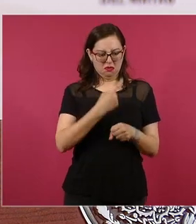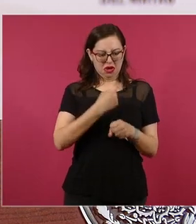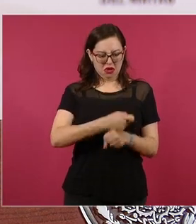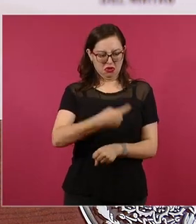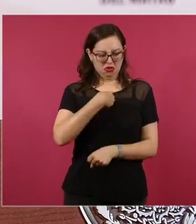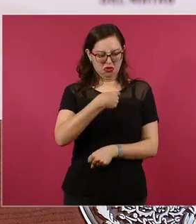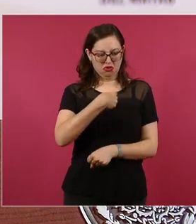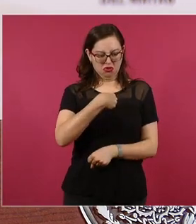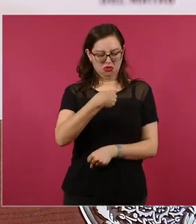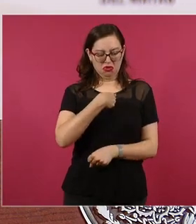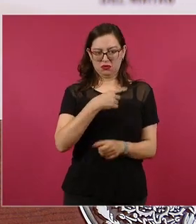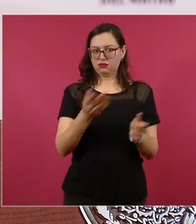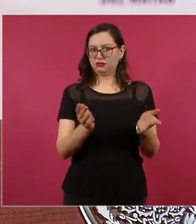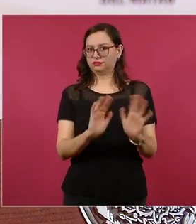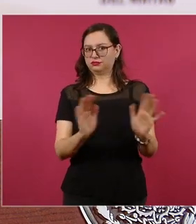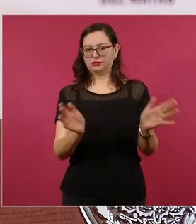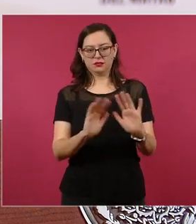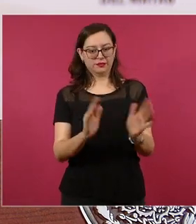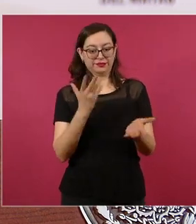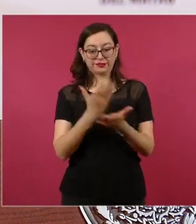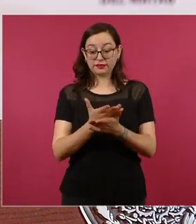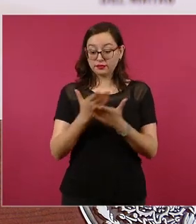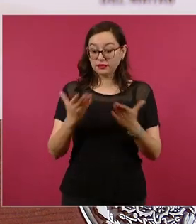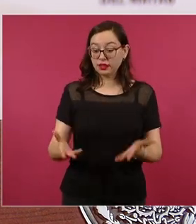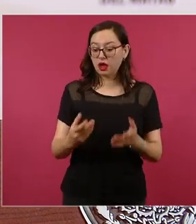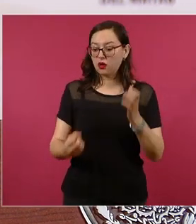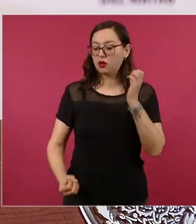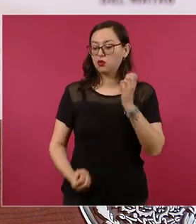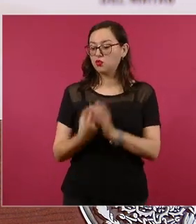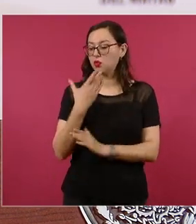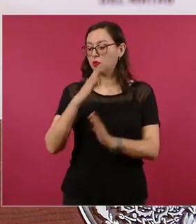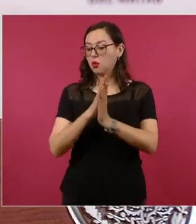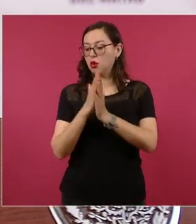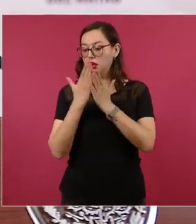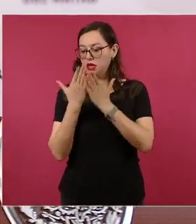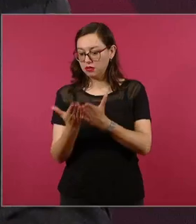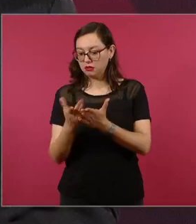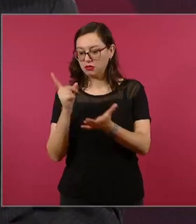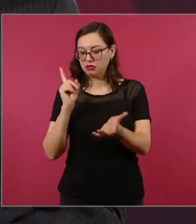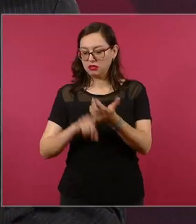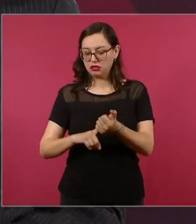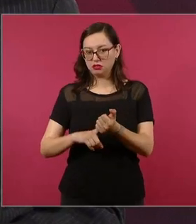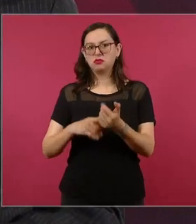Ahora los contenidos de los libros de texto son científicos,